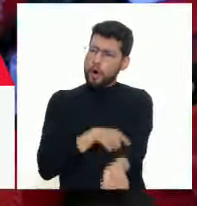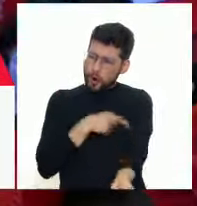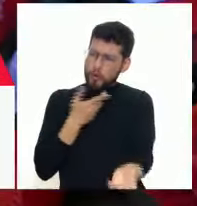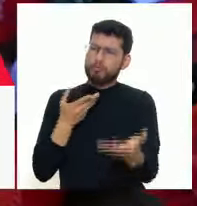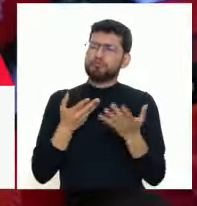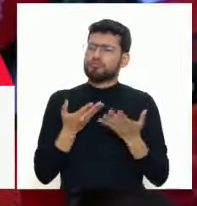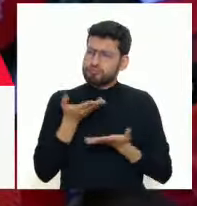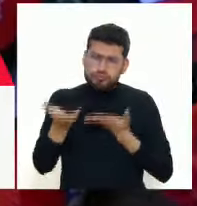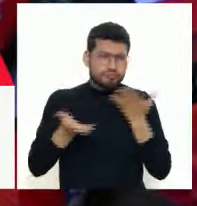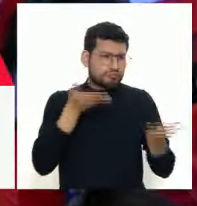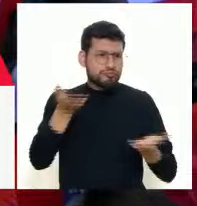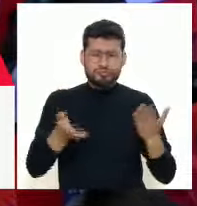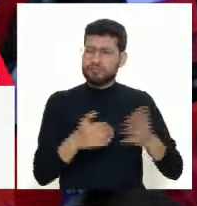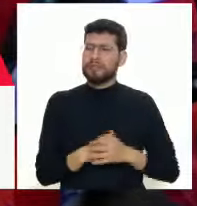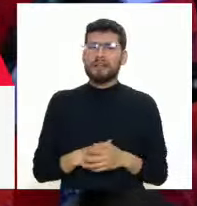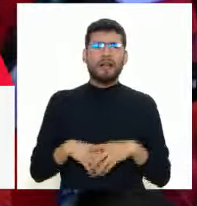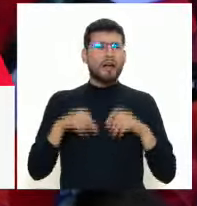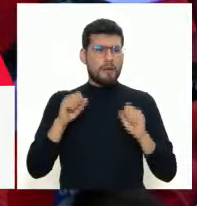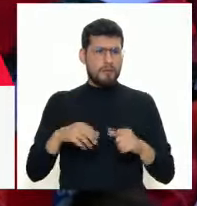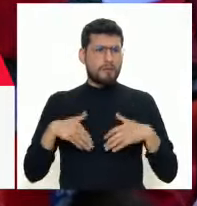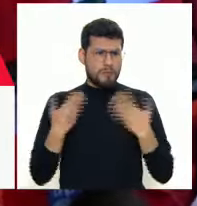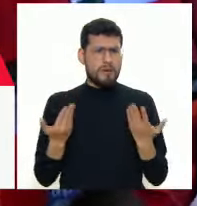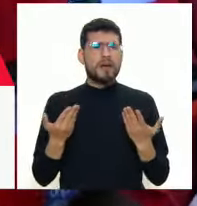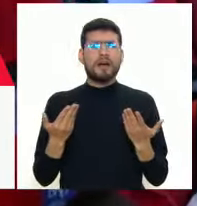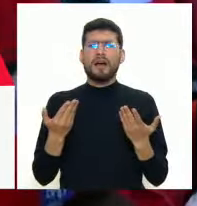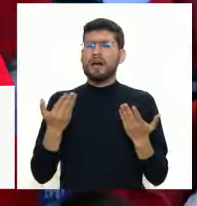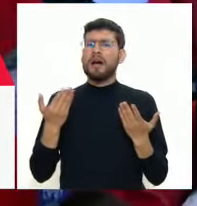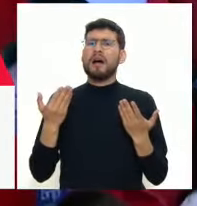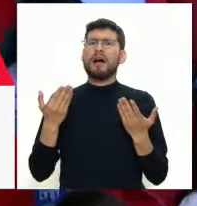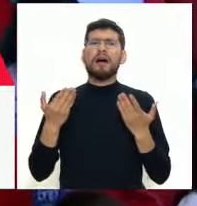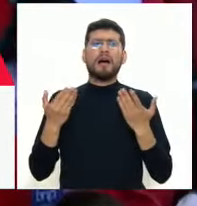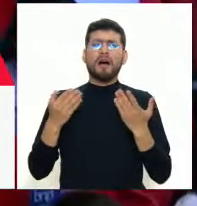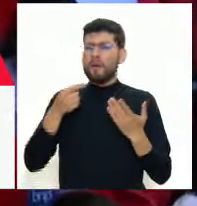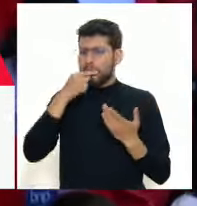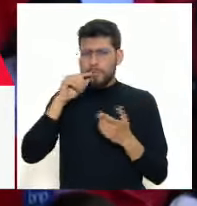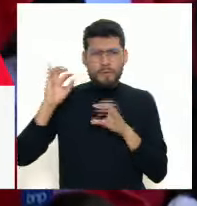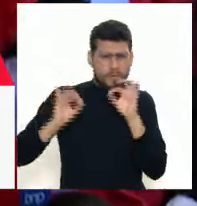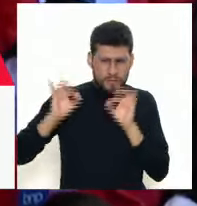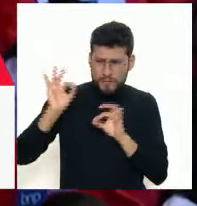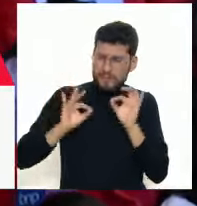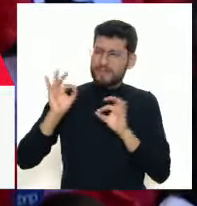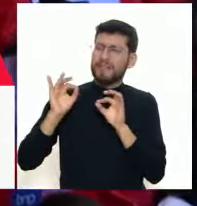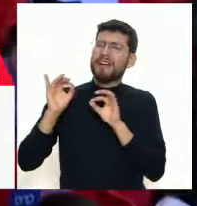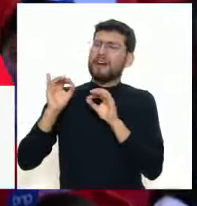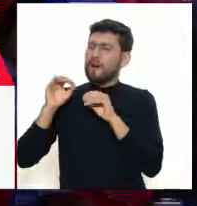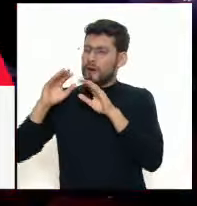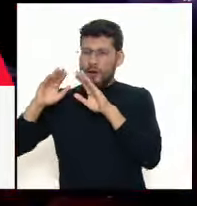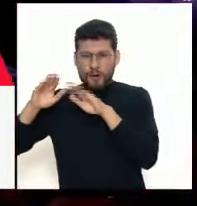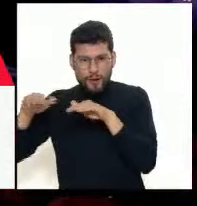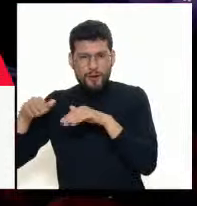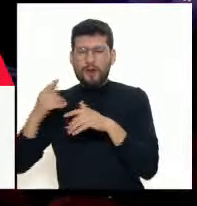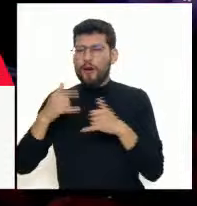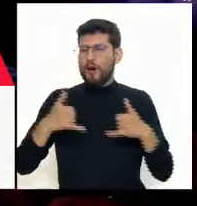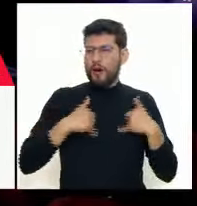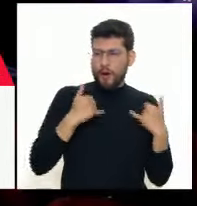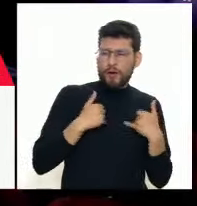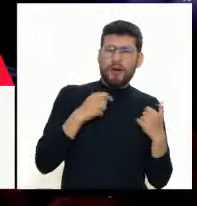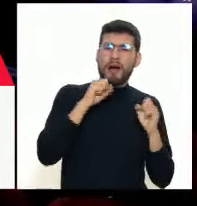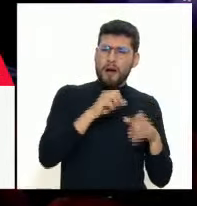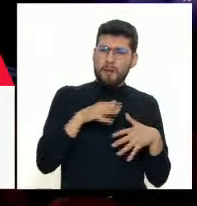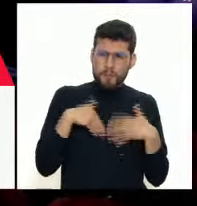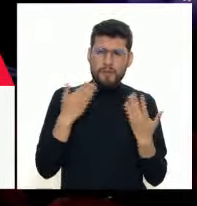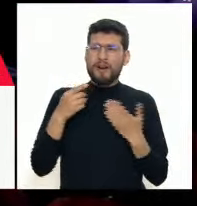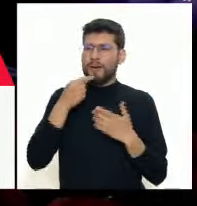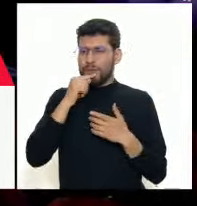costumbres. Va a estar ahí con nuestras señoritas que van a, y nuestros caballeros, los jóvenes, que les